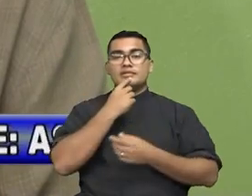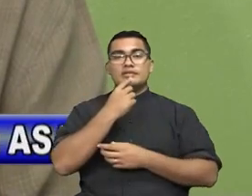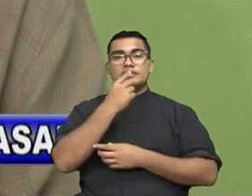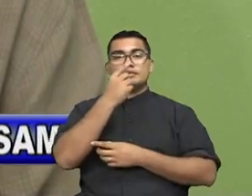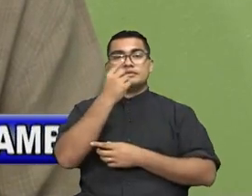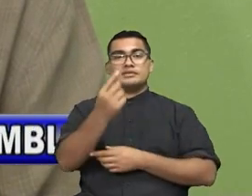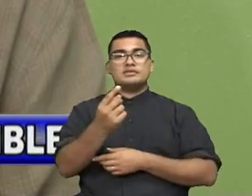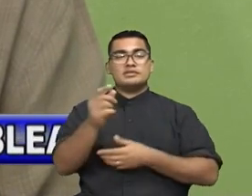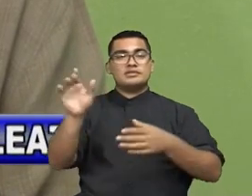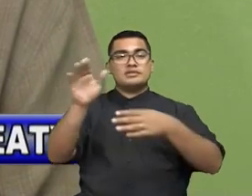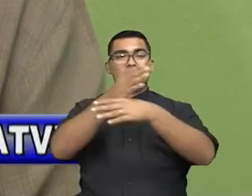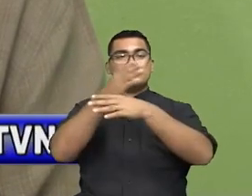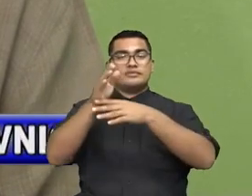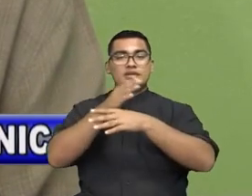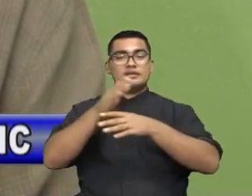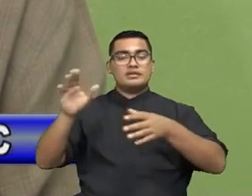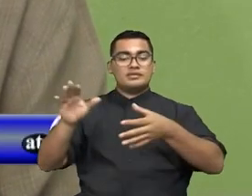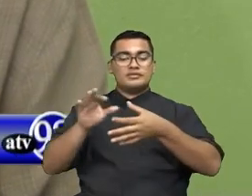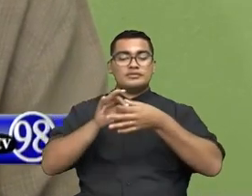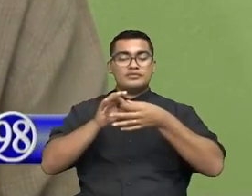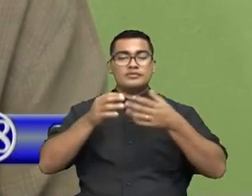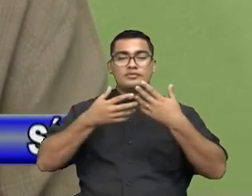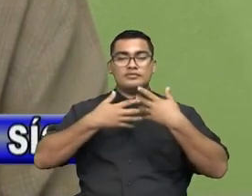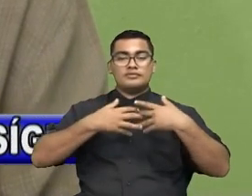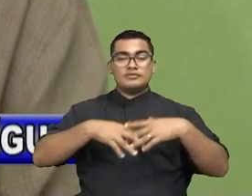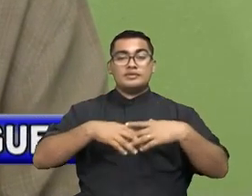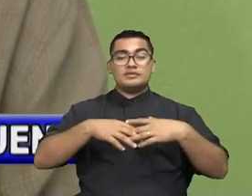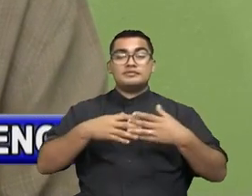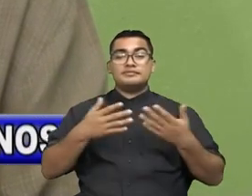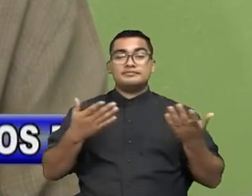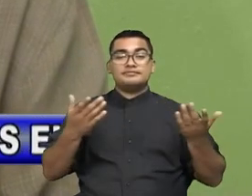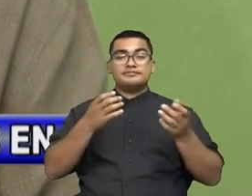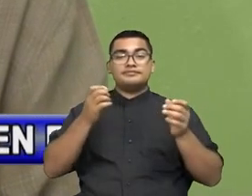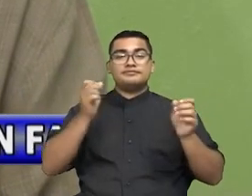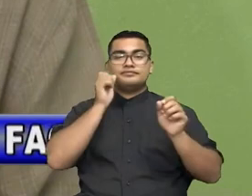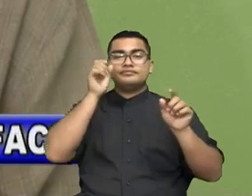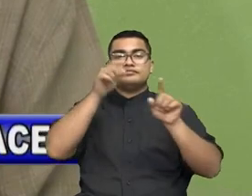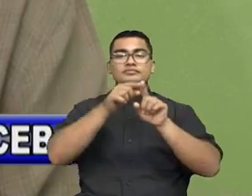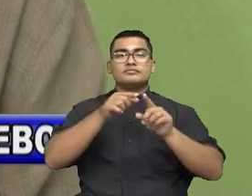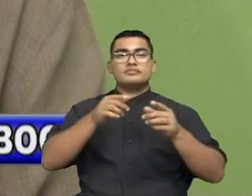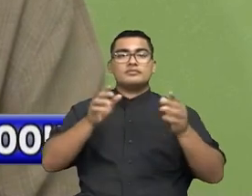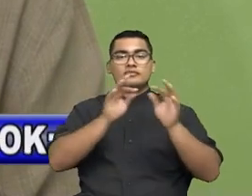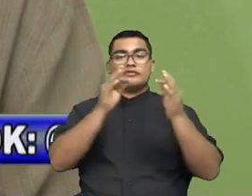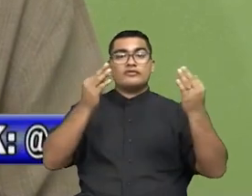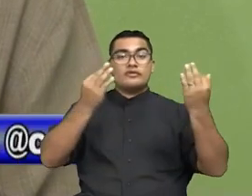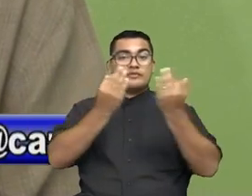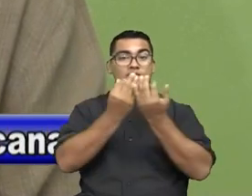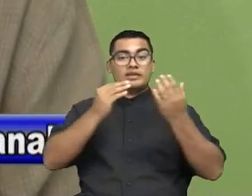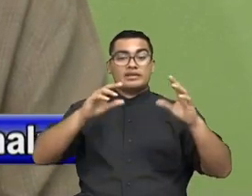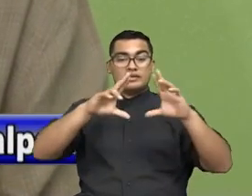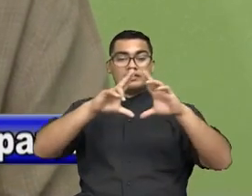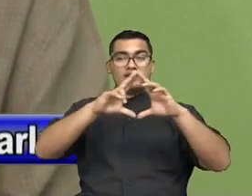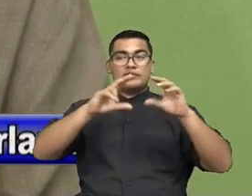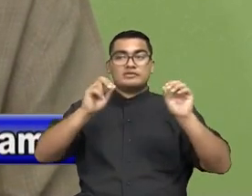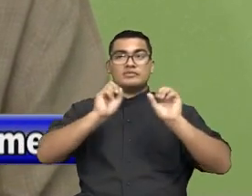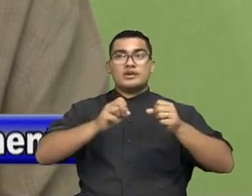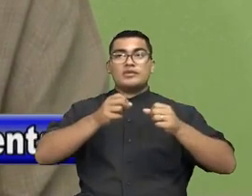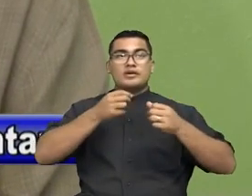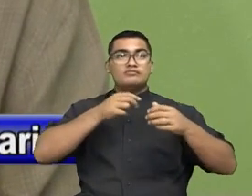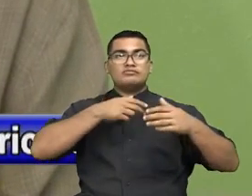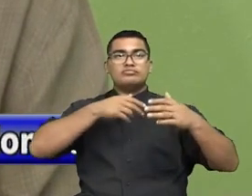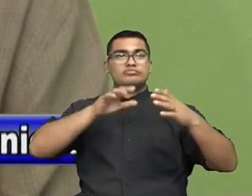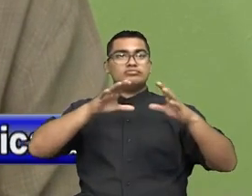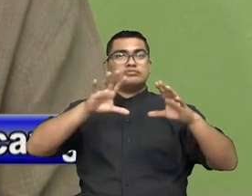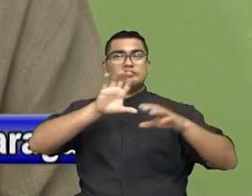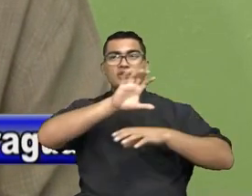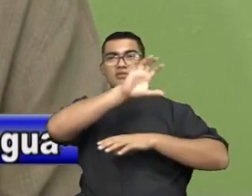descentralizados y empresas adscritas al mismo, con el fin de que las familias nicaragüenses puedan trasladarse a sus lugares de origen a visitar en